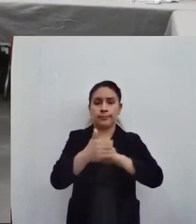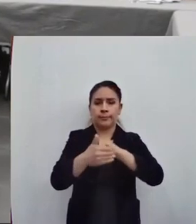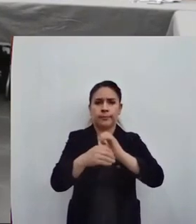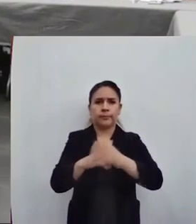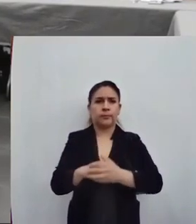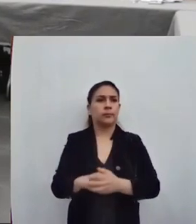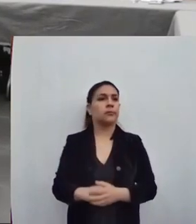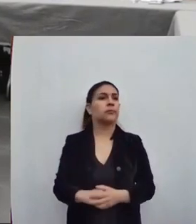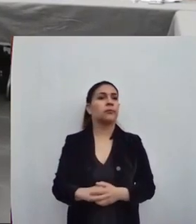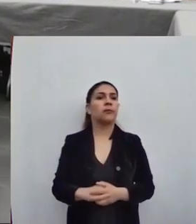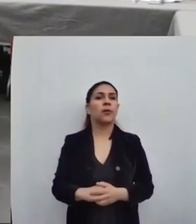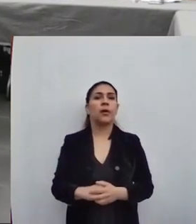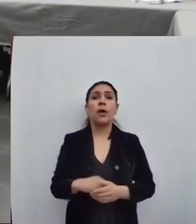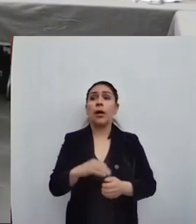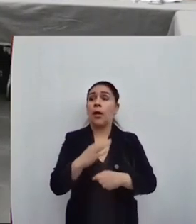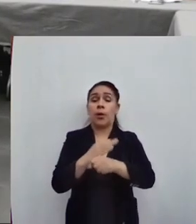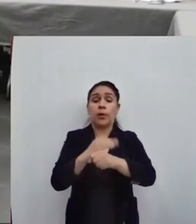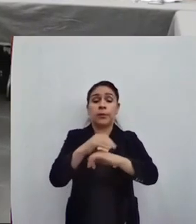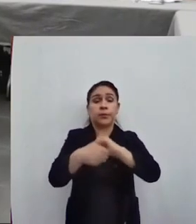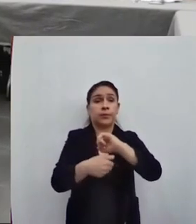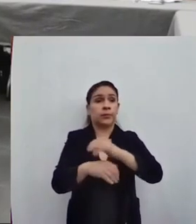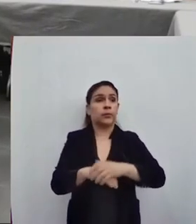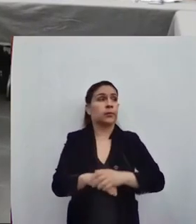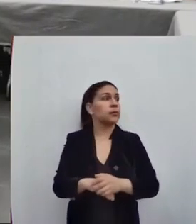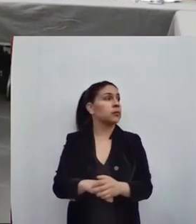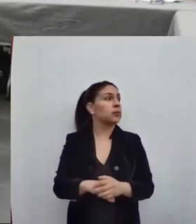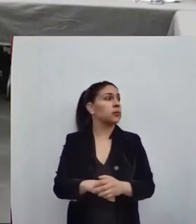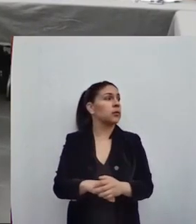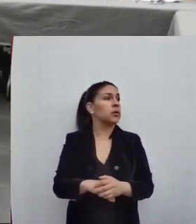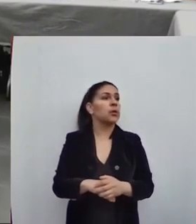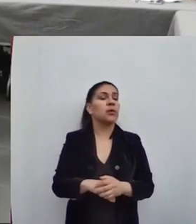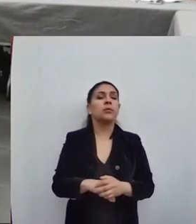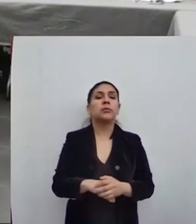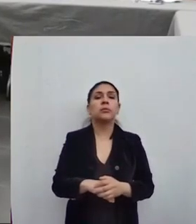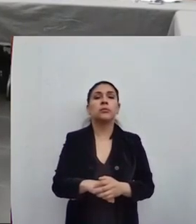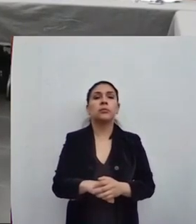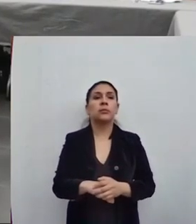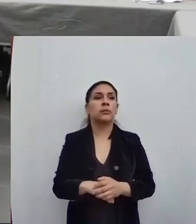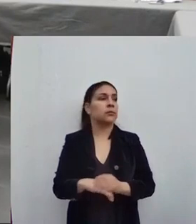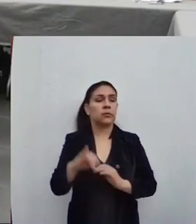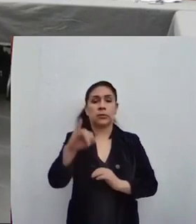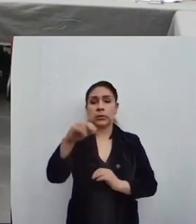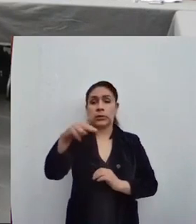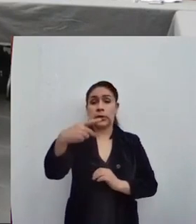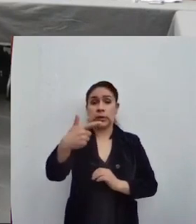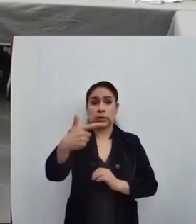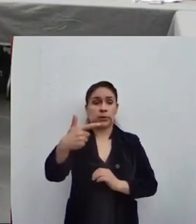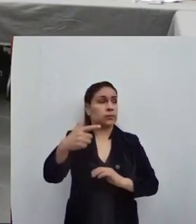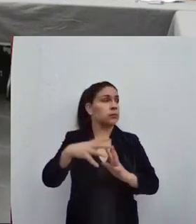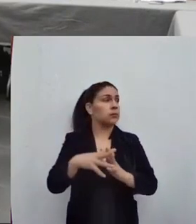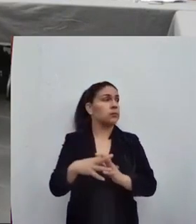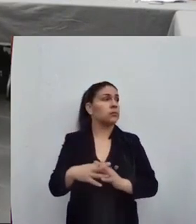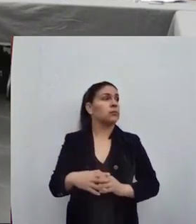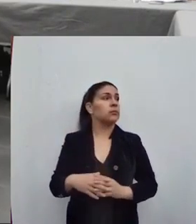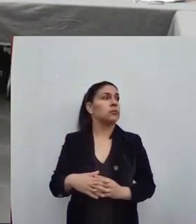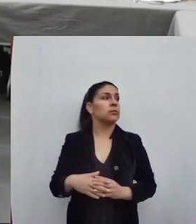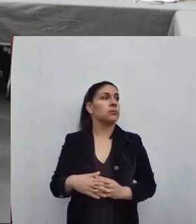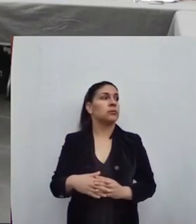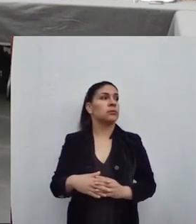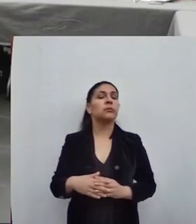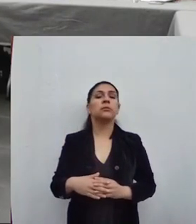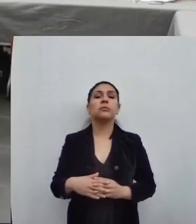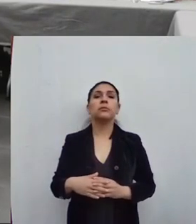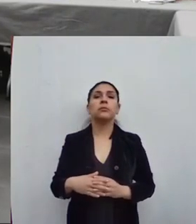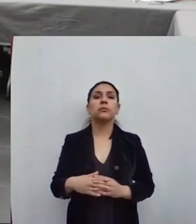la palabra a la ingeniera María Soledad Buendía Herdosia politóloga ecuatoriana especialista en